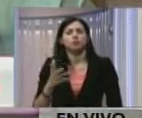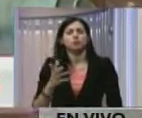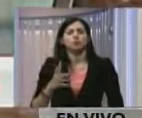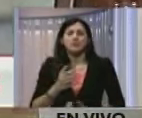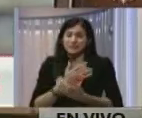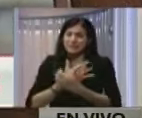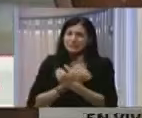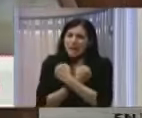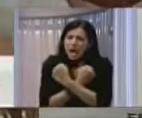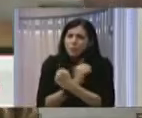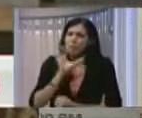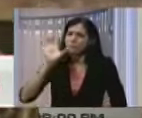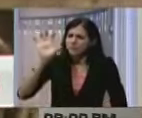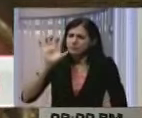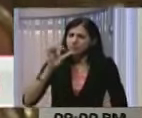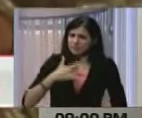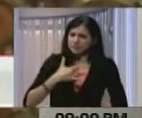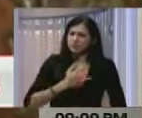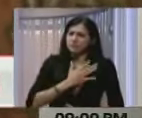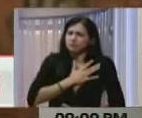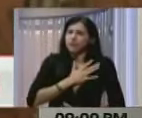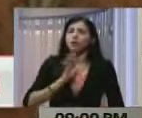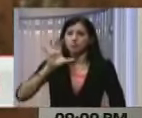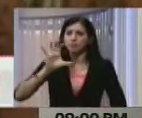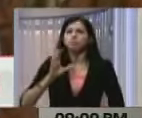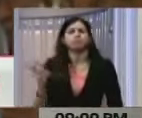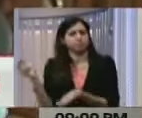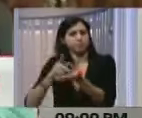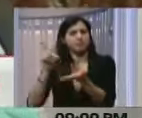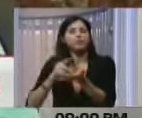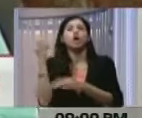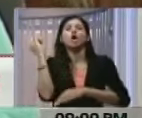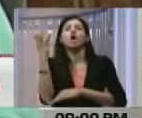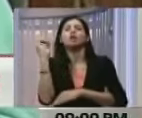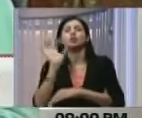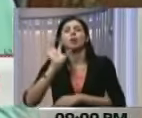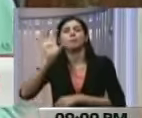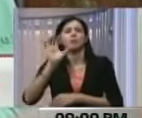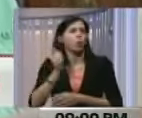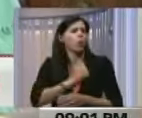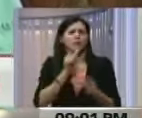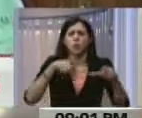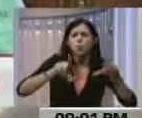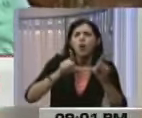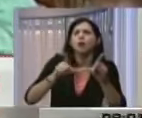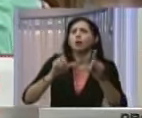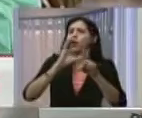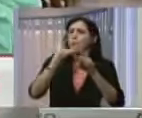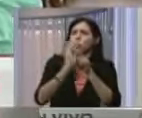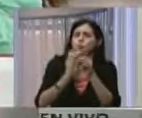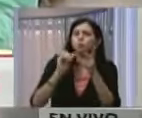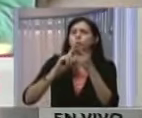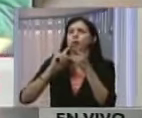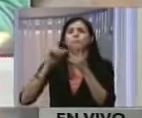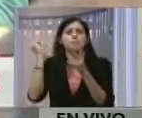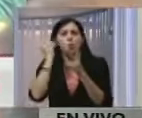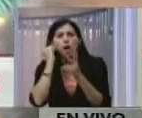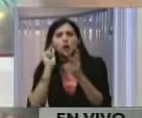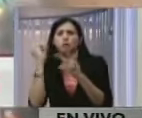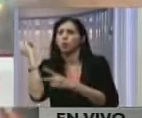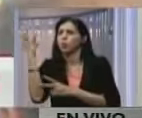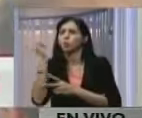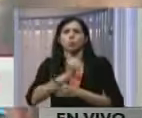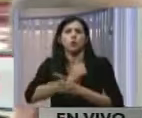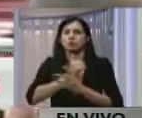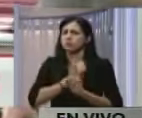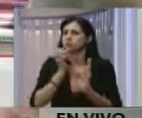sienta, a incorporarse al Congreso de la Patria, en sus distintos congresos o columnas: Congreso de la Cultura, el Congreso de las Mujeres,